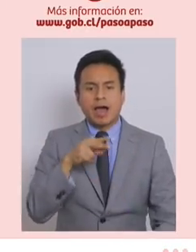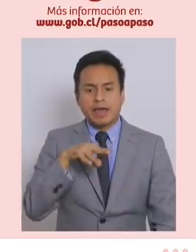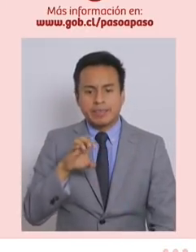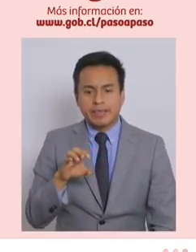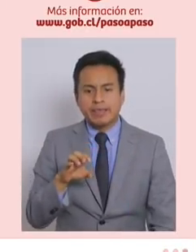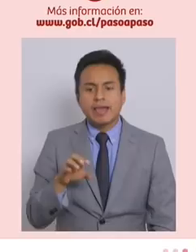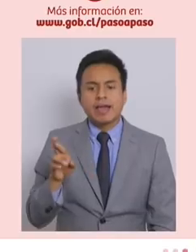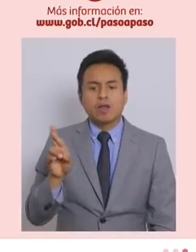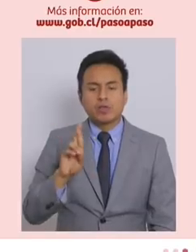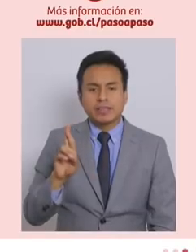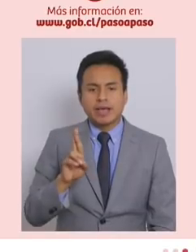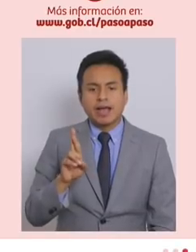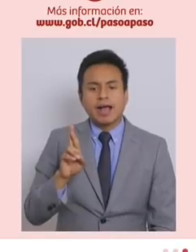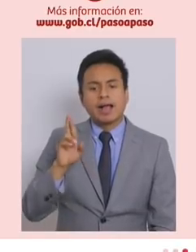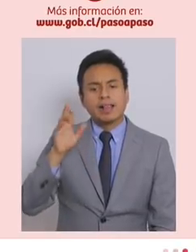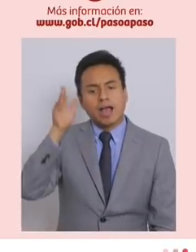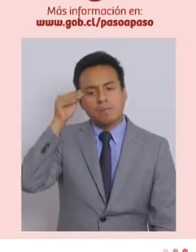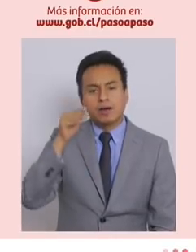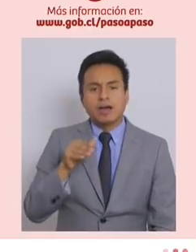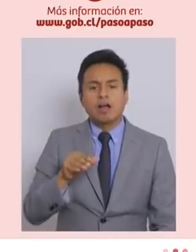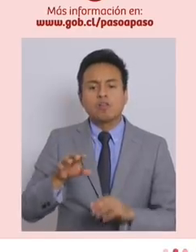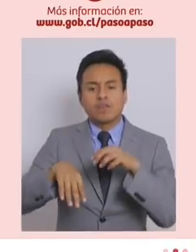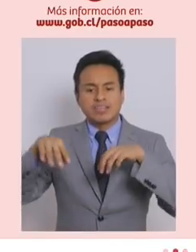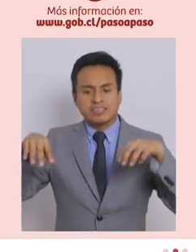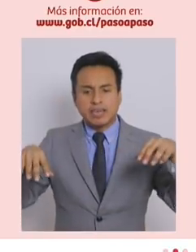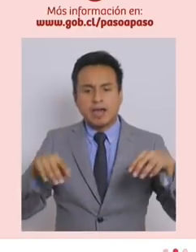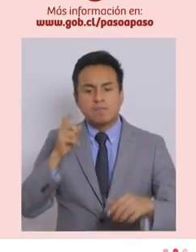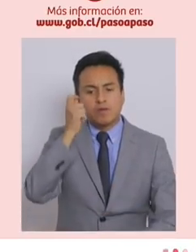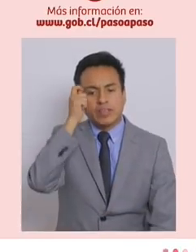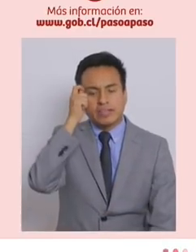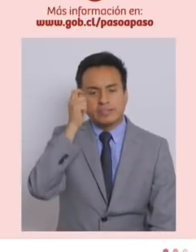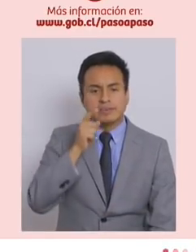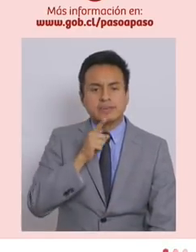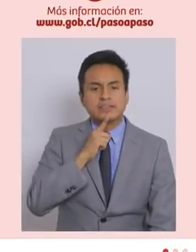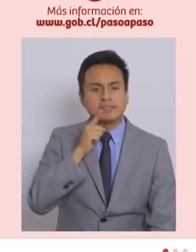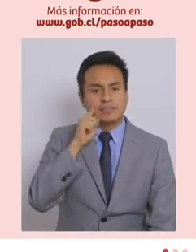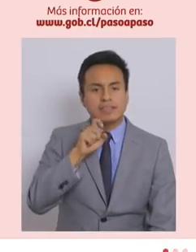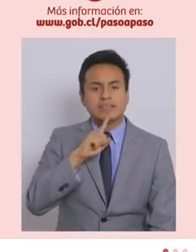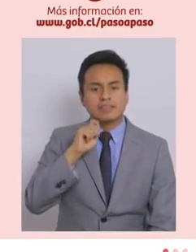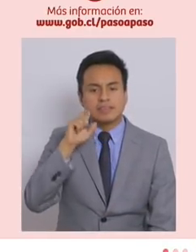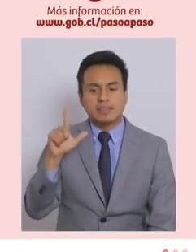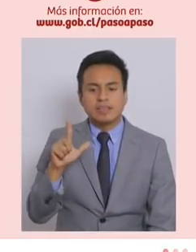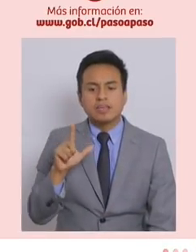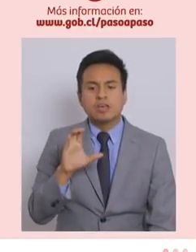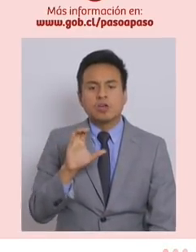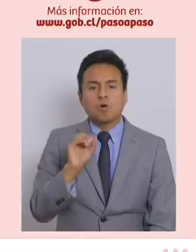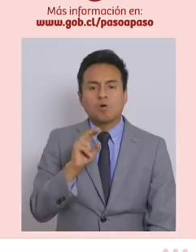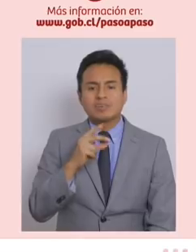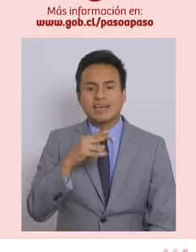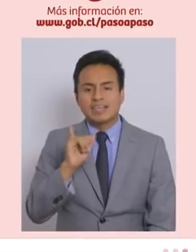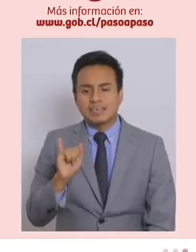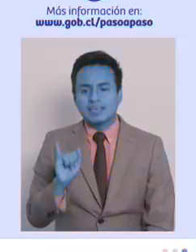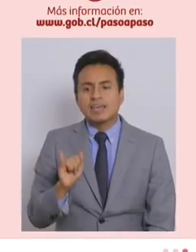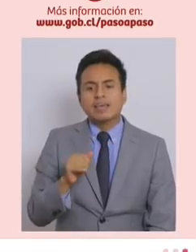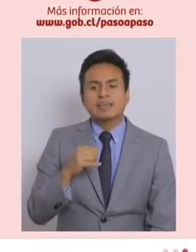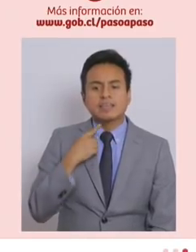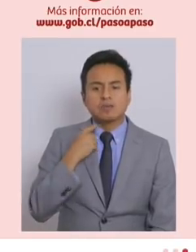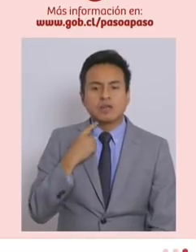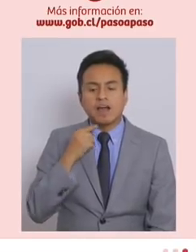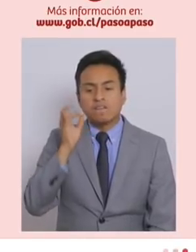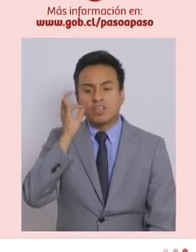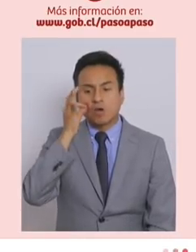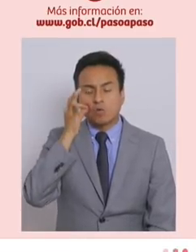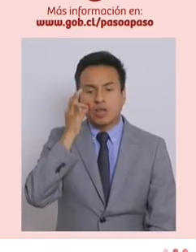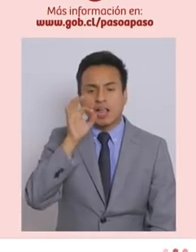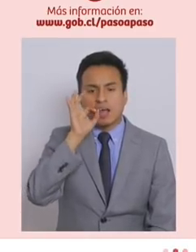recoleta lampa lo barnechea providencia tiltil conchalí quilicura vitacura